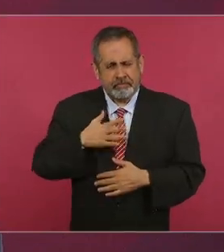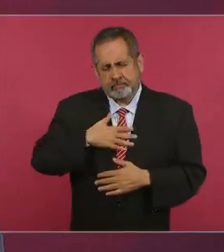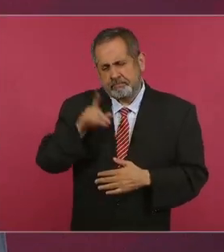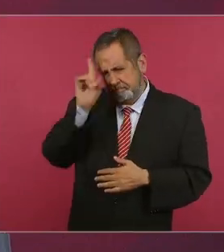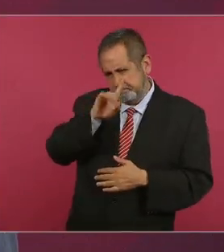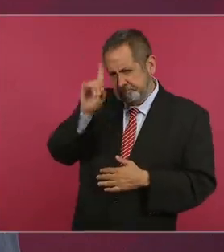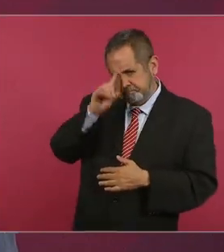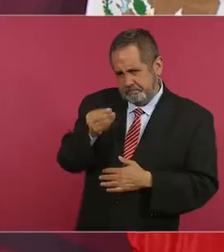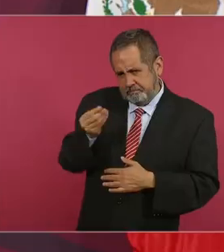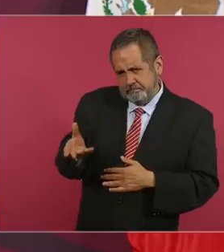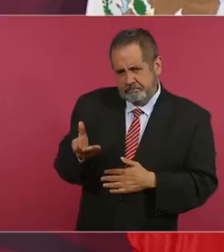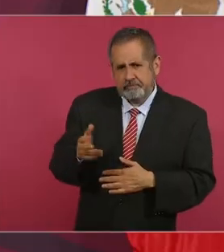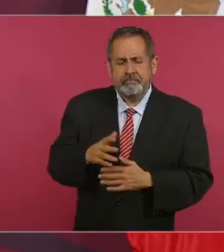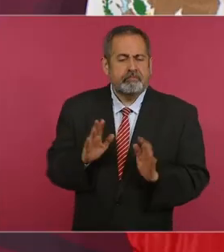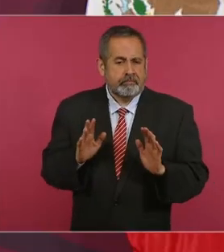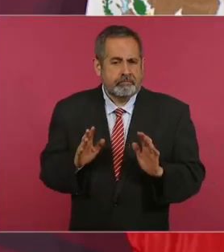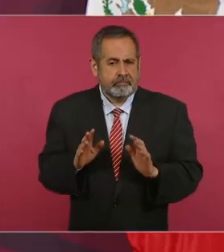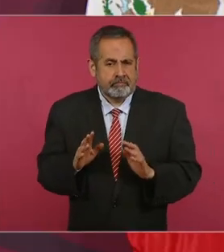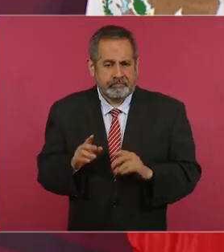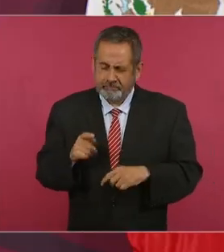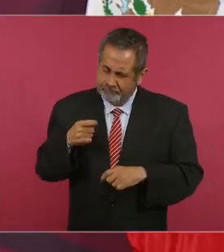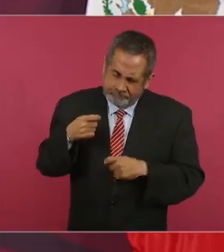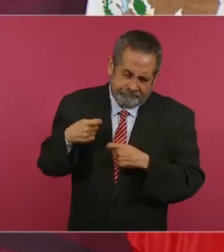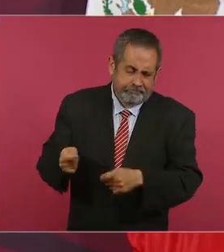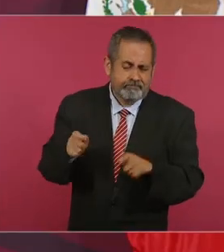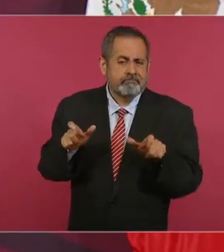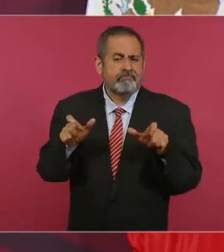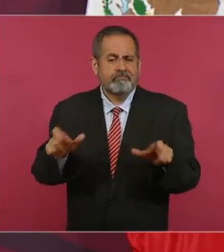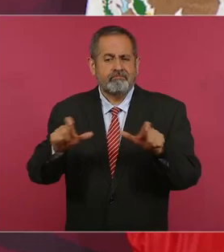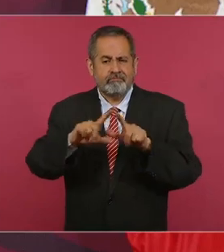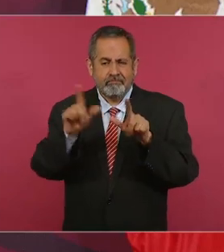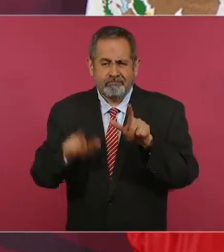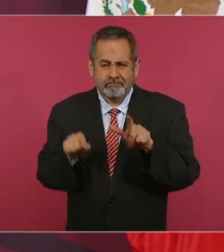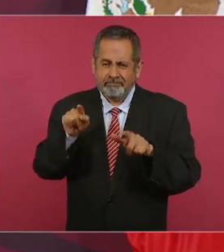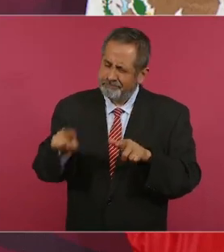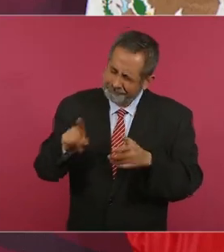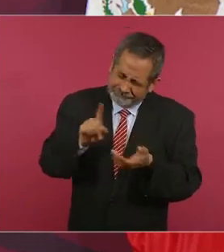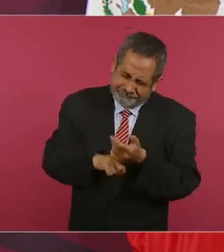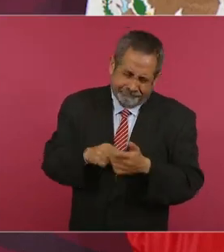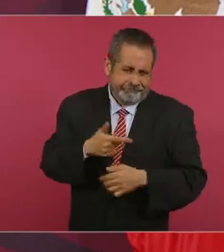recomendaría. Yo no le daría la Guardia